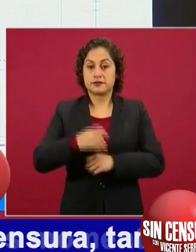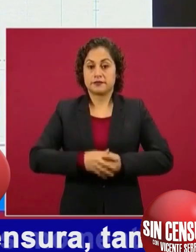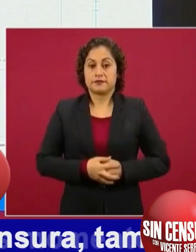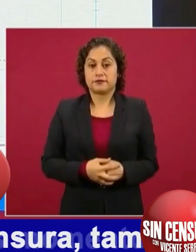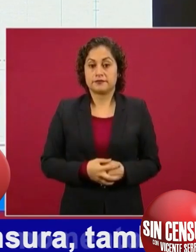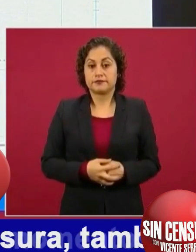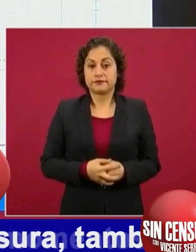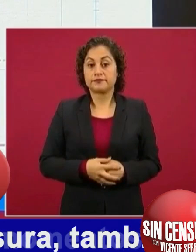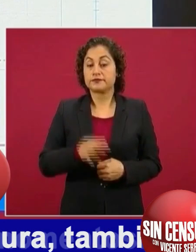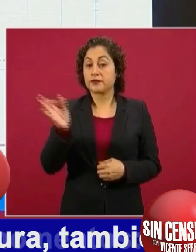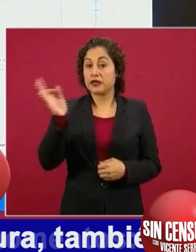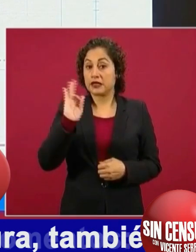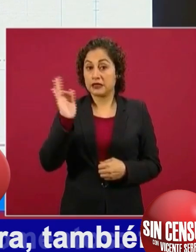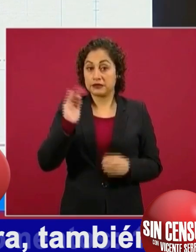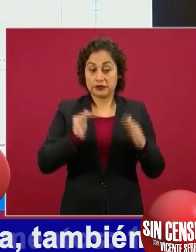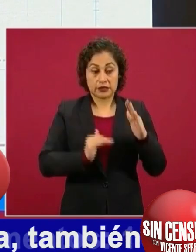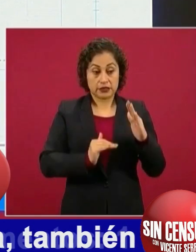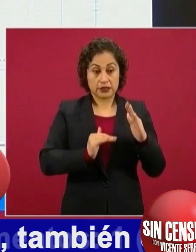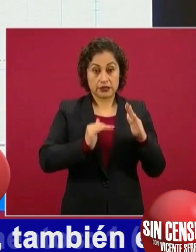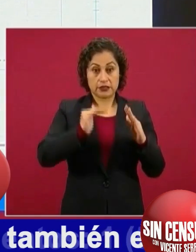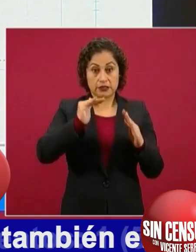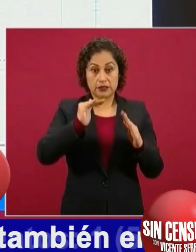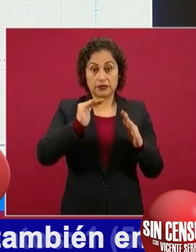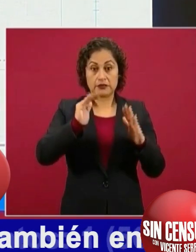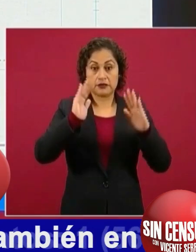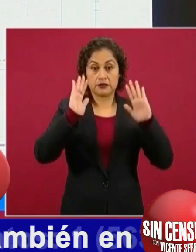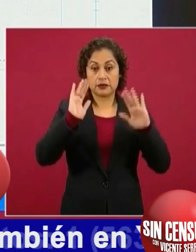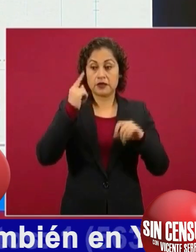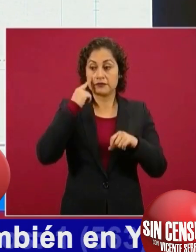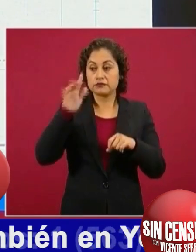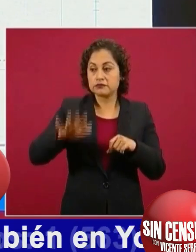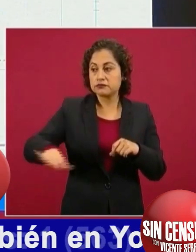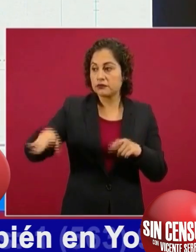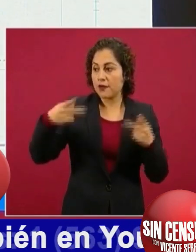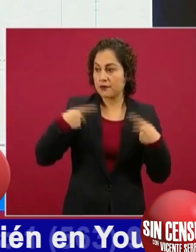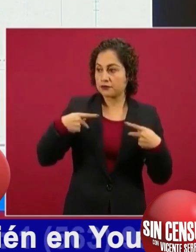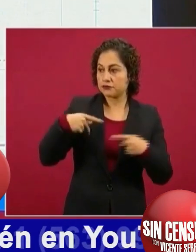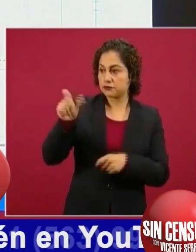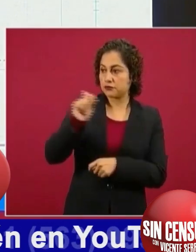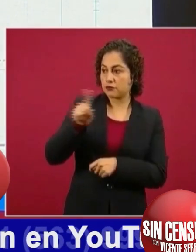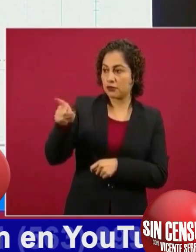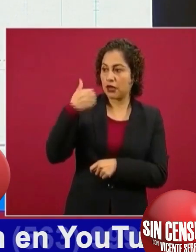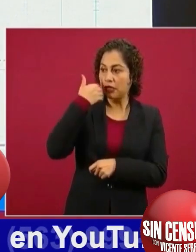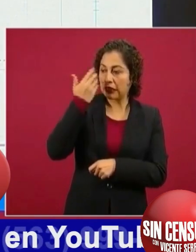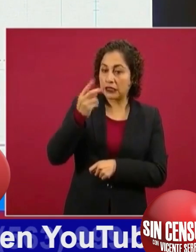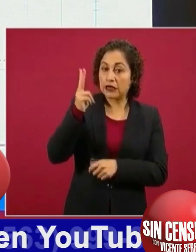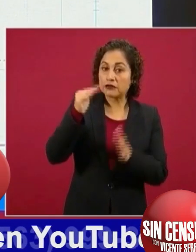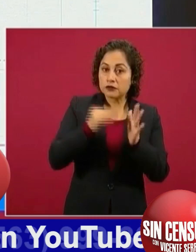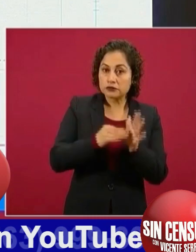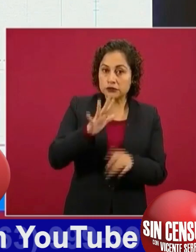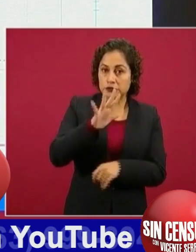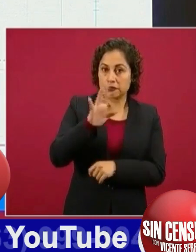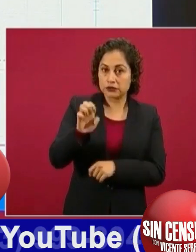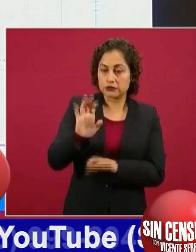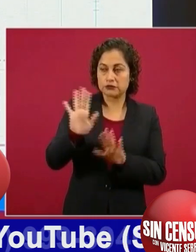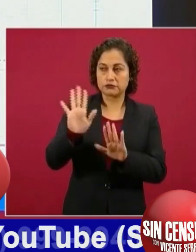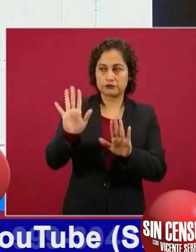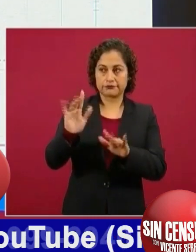Si mantenemos esto, pero además no querían solo 2100, sino eran 2500.